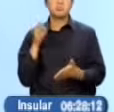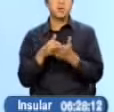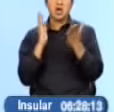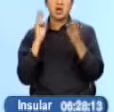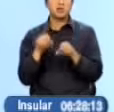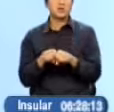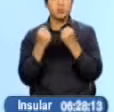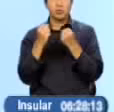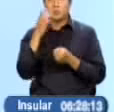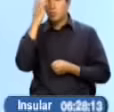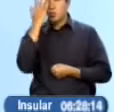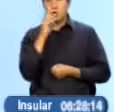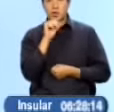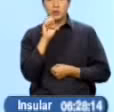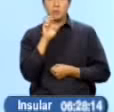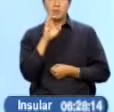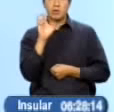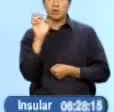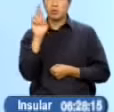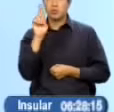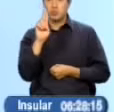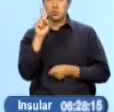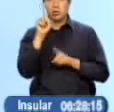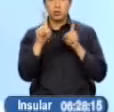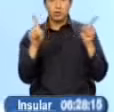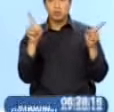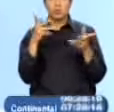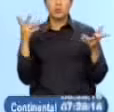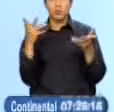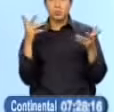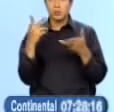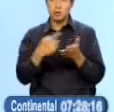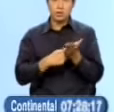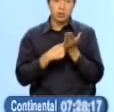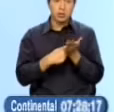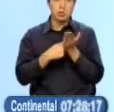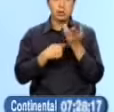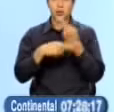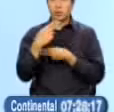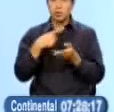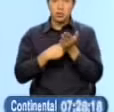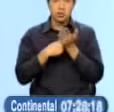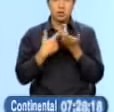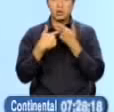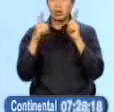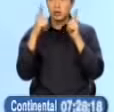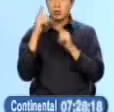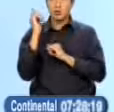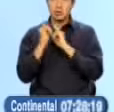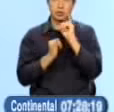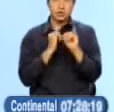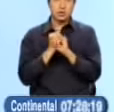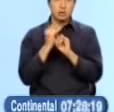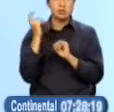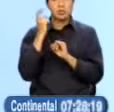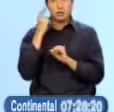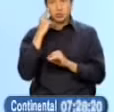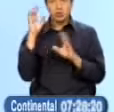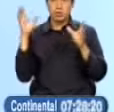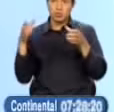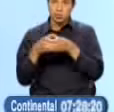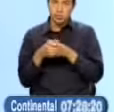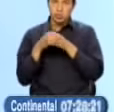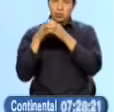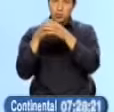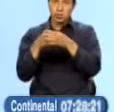mercosur porque el mercosur tiene determinados candados que para negociar tratados de libre comercio internacionalmente tiene que ser en conjunto